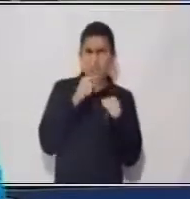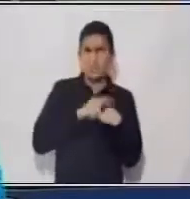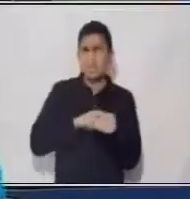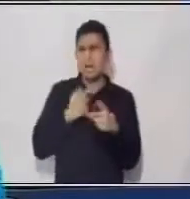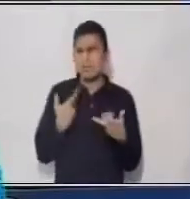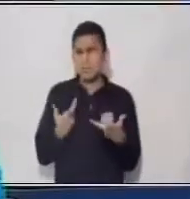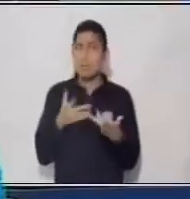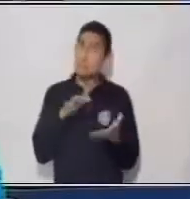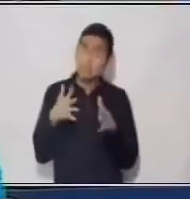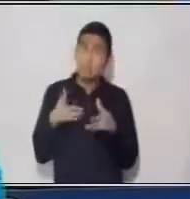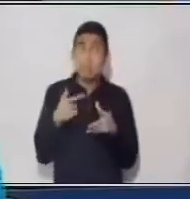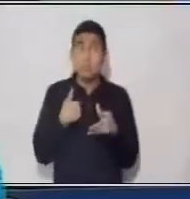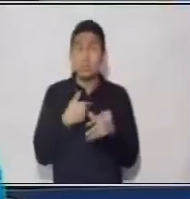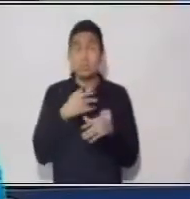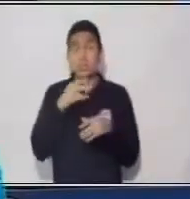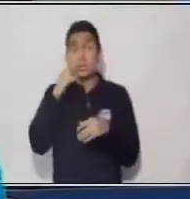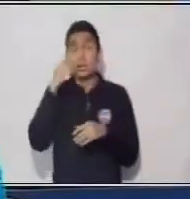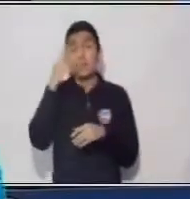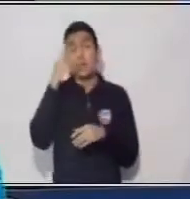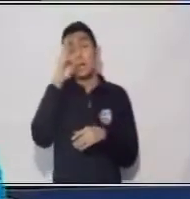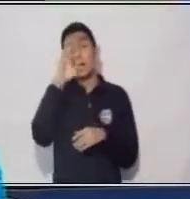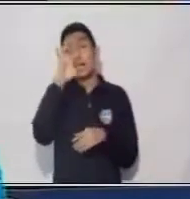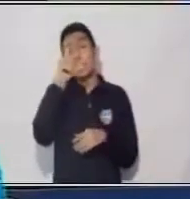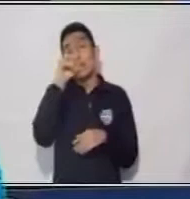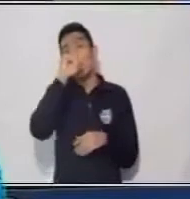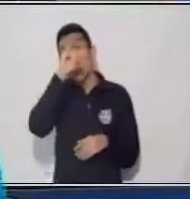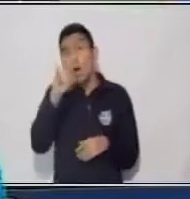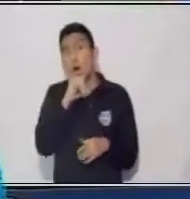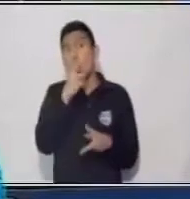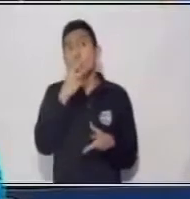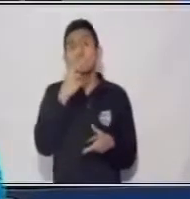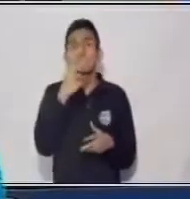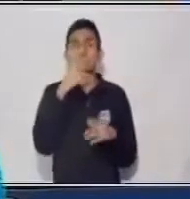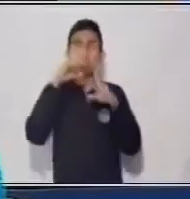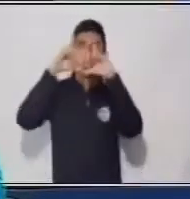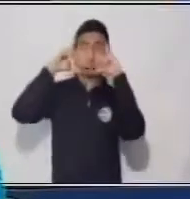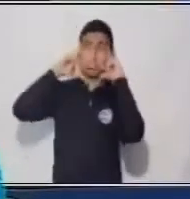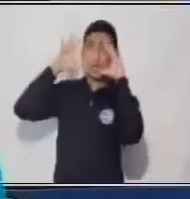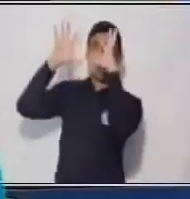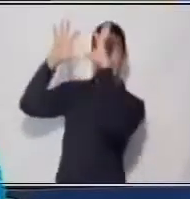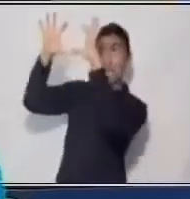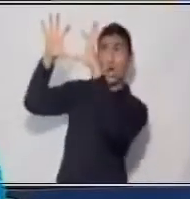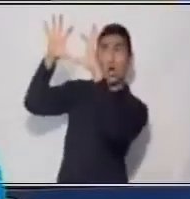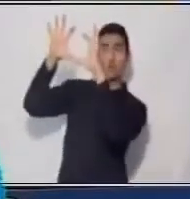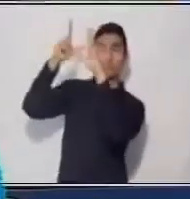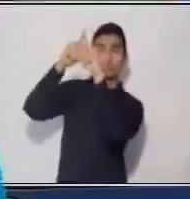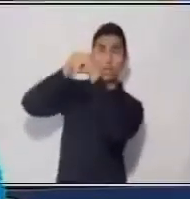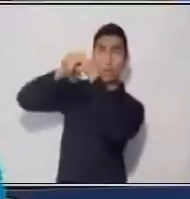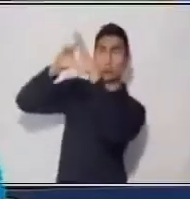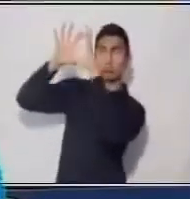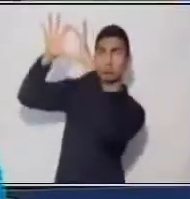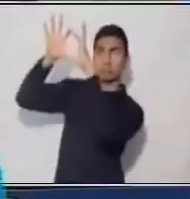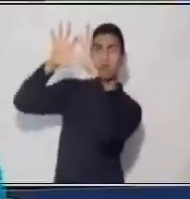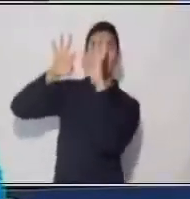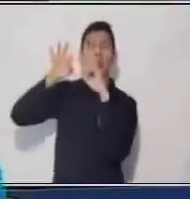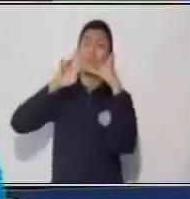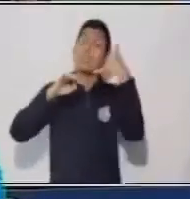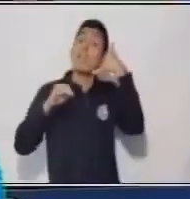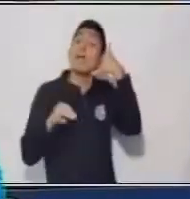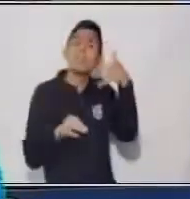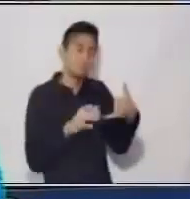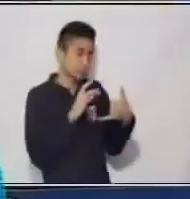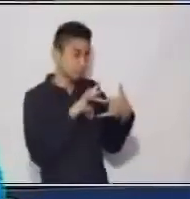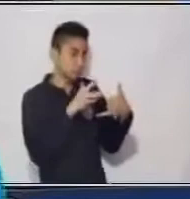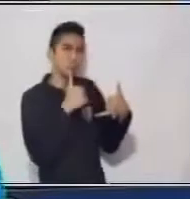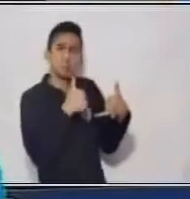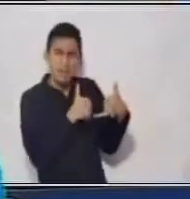Puede ser por medio de un reloj, claro. También, ¿de qué otra manera lo podemos medir? Con el celular, claro, muy